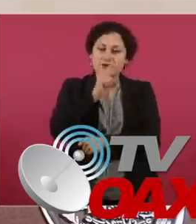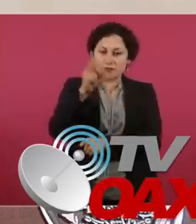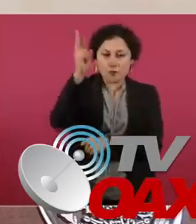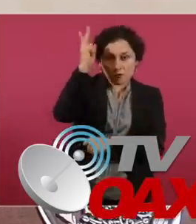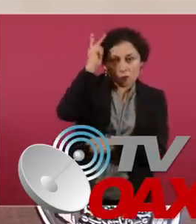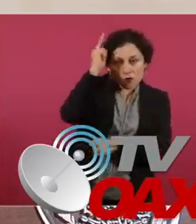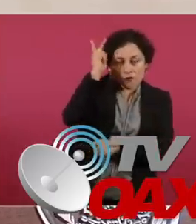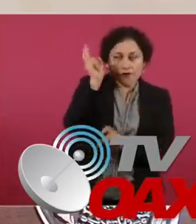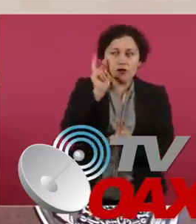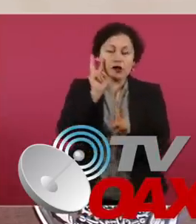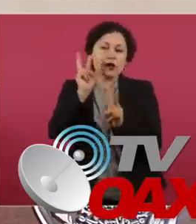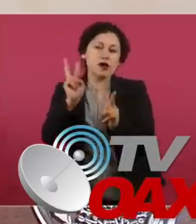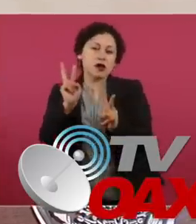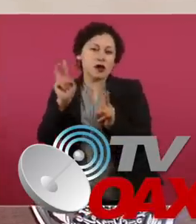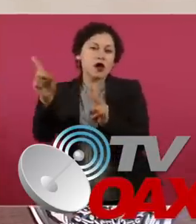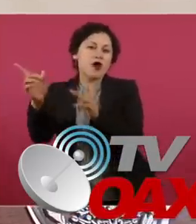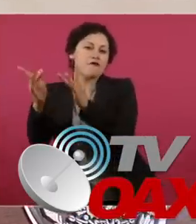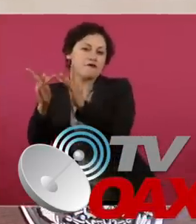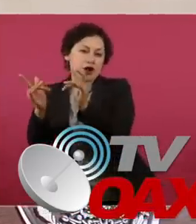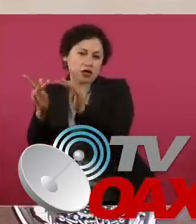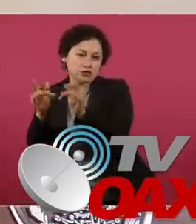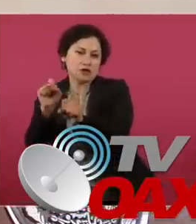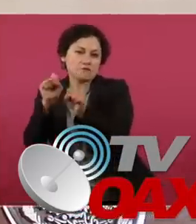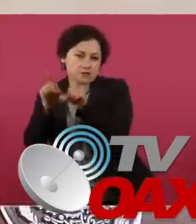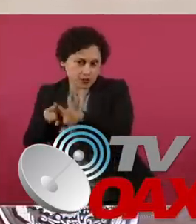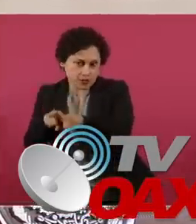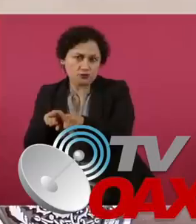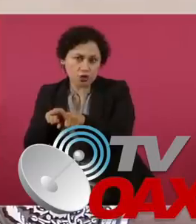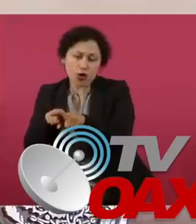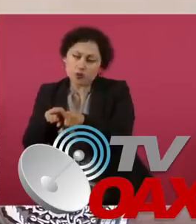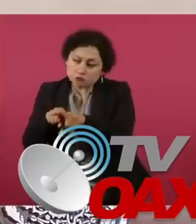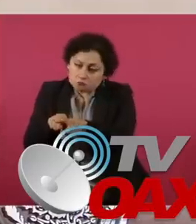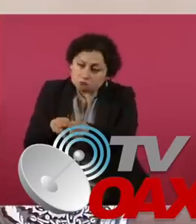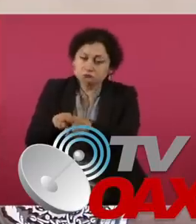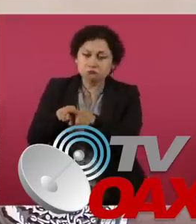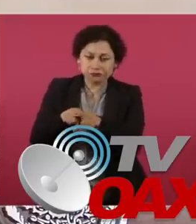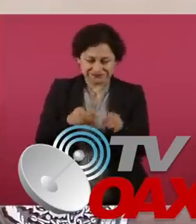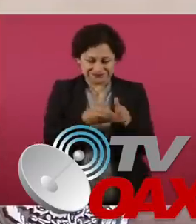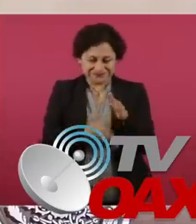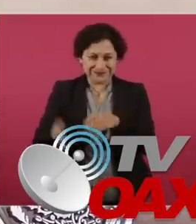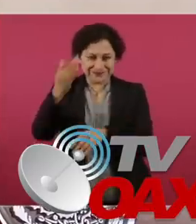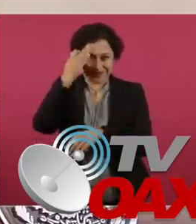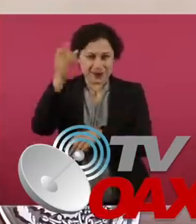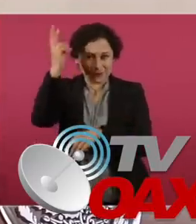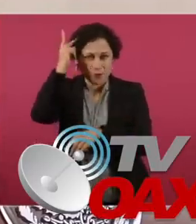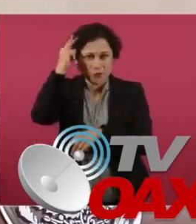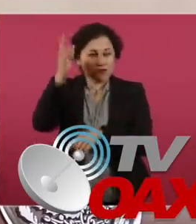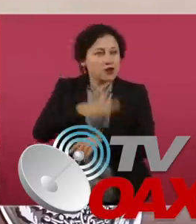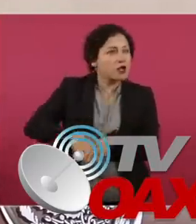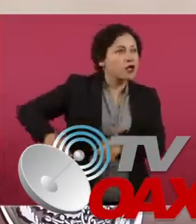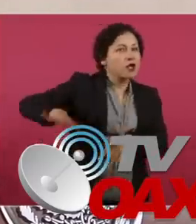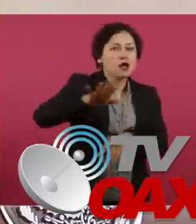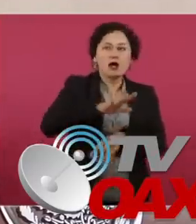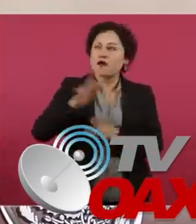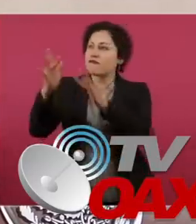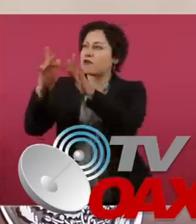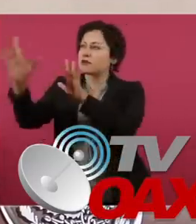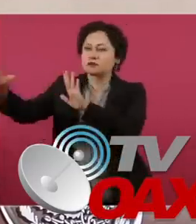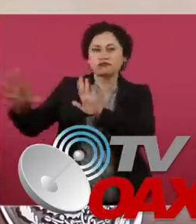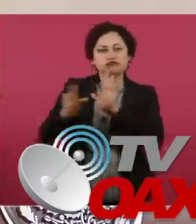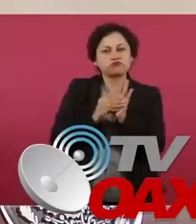y el estilo afrancesado en ese periodo. Y había inversión